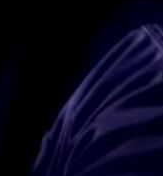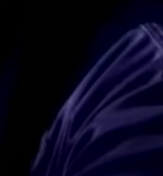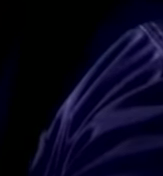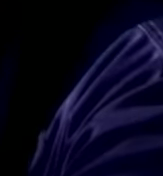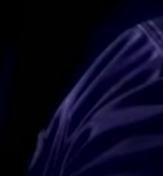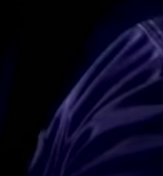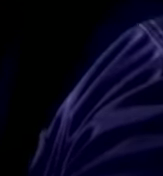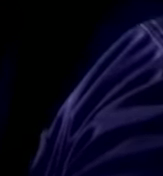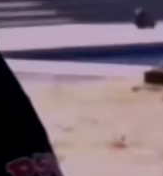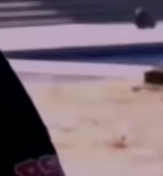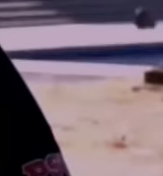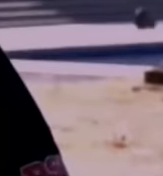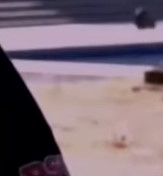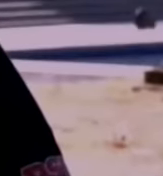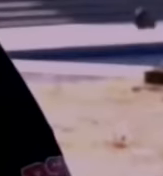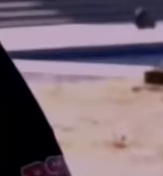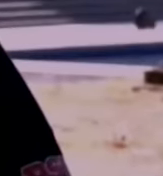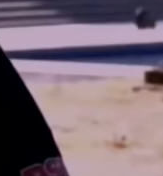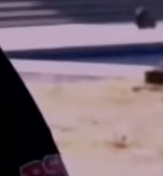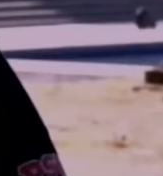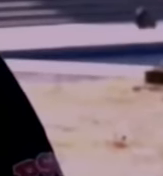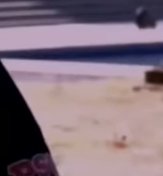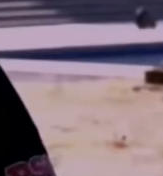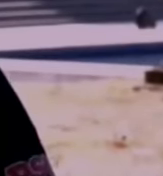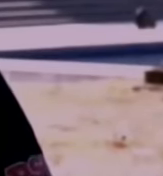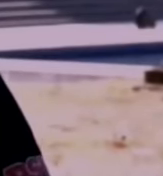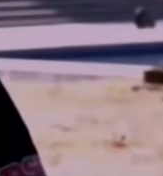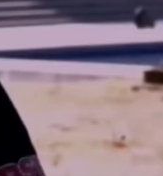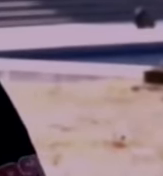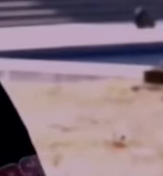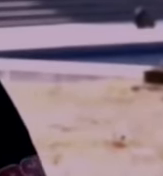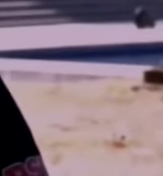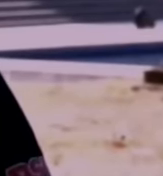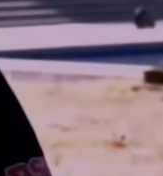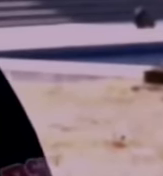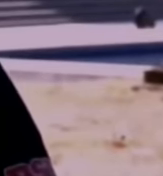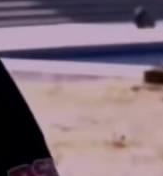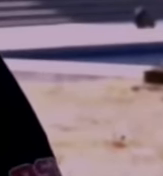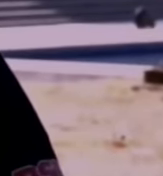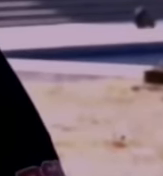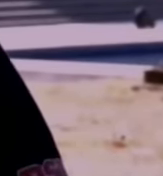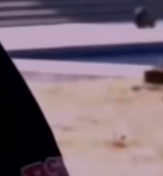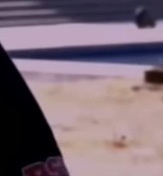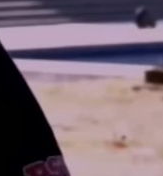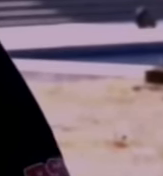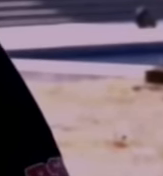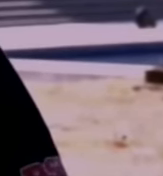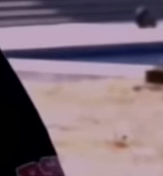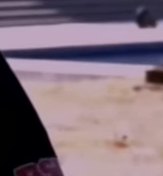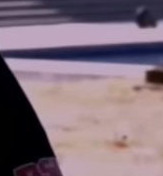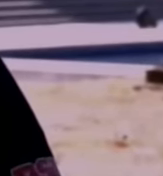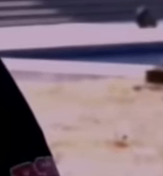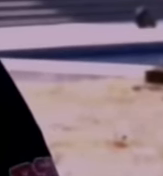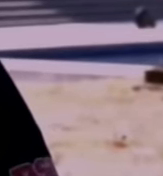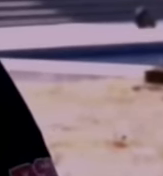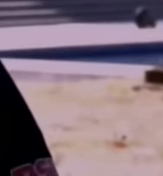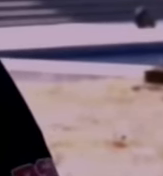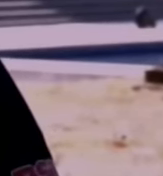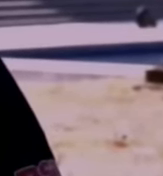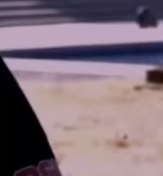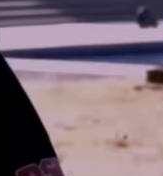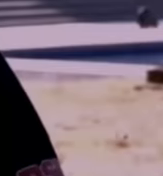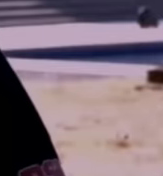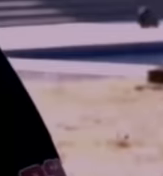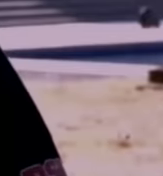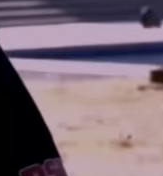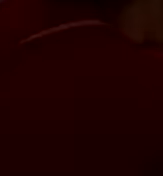o de esa comuna. Crean en el sistema, que crean en el Consejo Federal de Gobierno y que agradezcan las políticas de verdad de nuestro presidente Nicolás